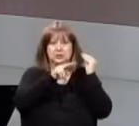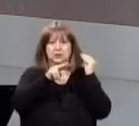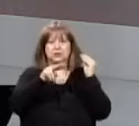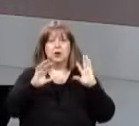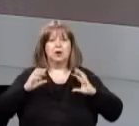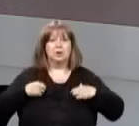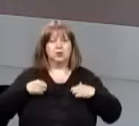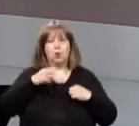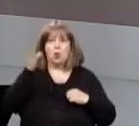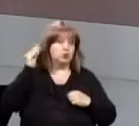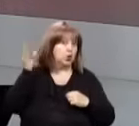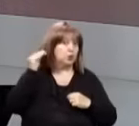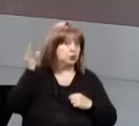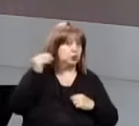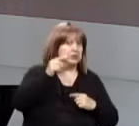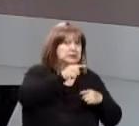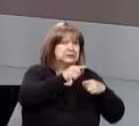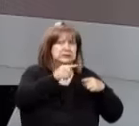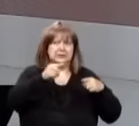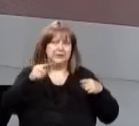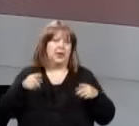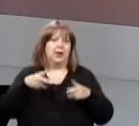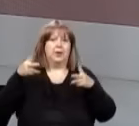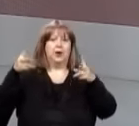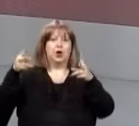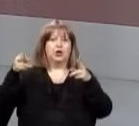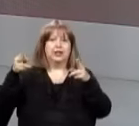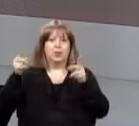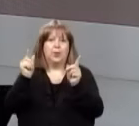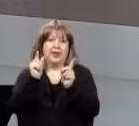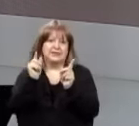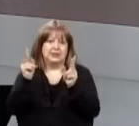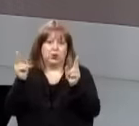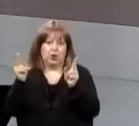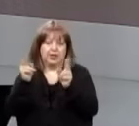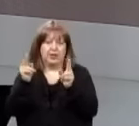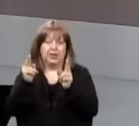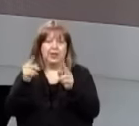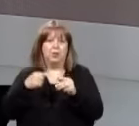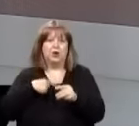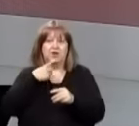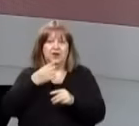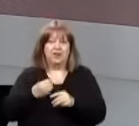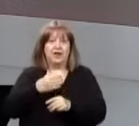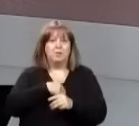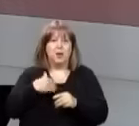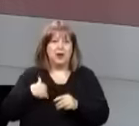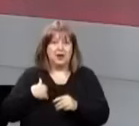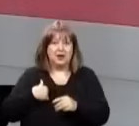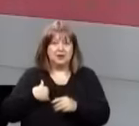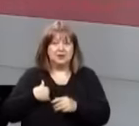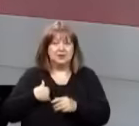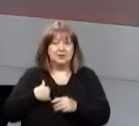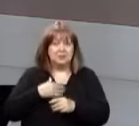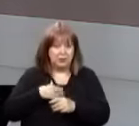te indigna, es la palabra. Te genera, ¿no?, impotencia, total. Exactamente. De no poder creer que existan dos seres así. Sí. La verdad, viste, cuando no cabe en la cabeza de nadie que